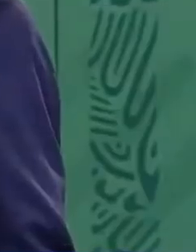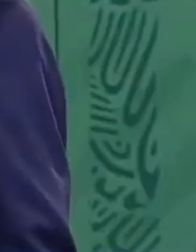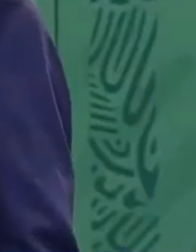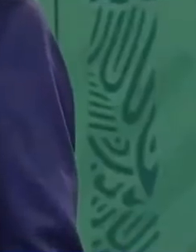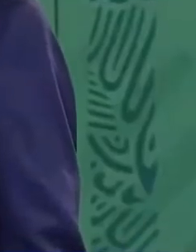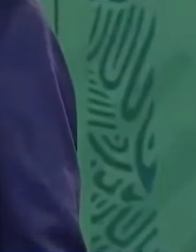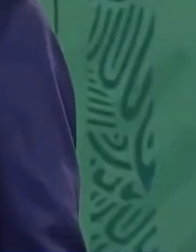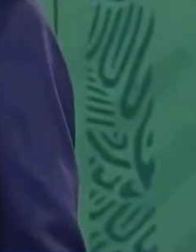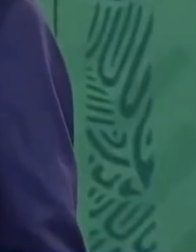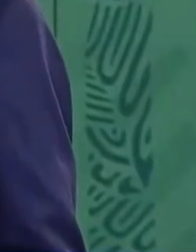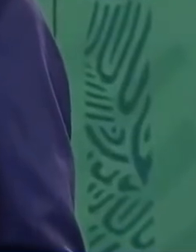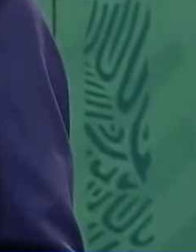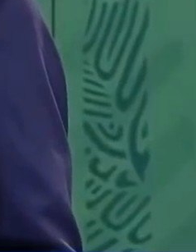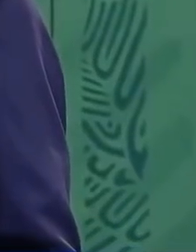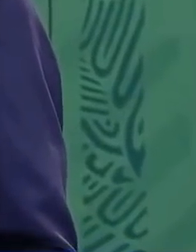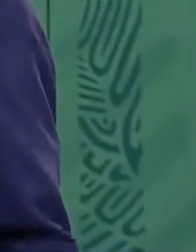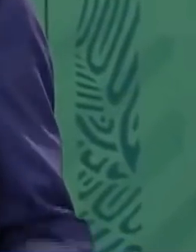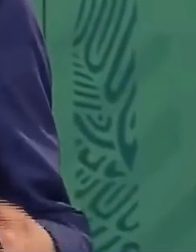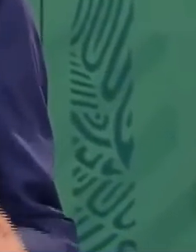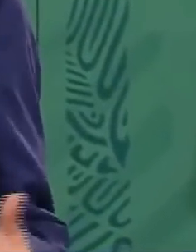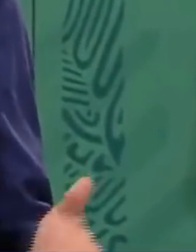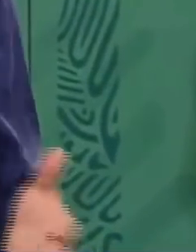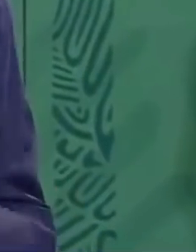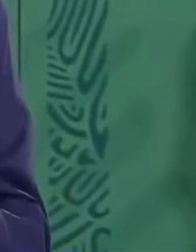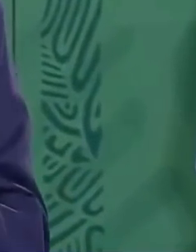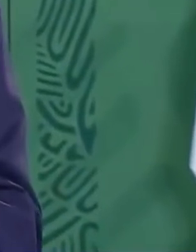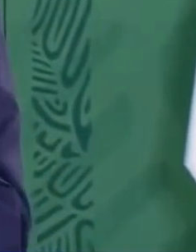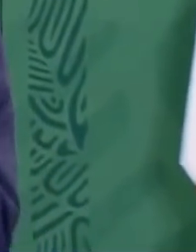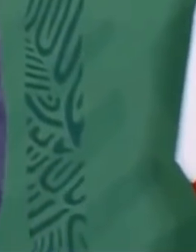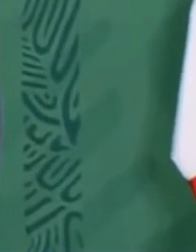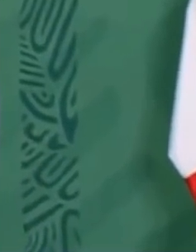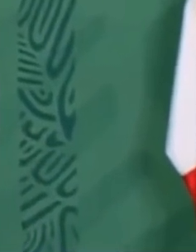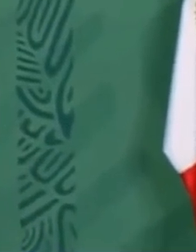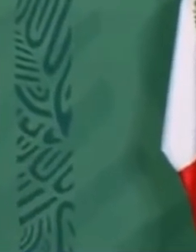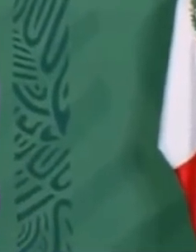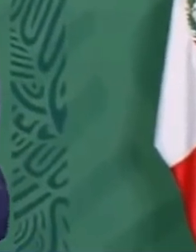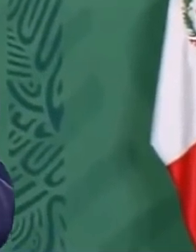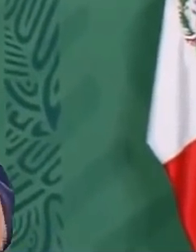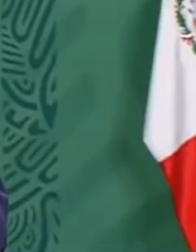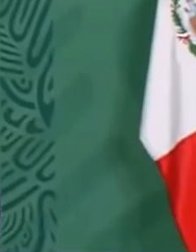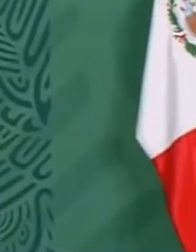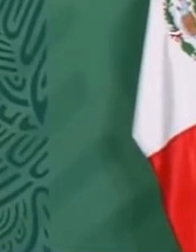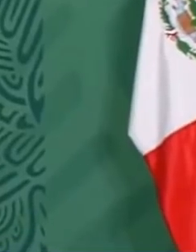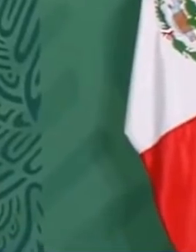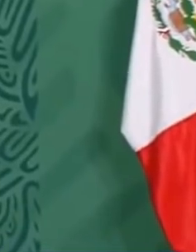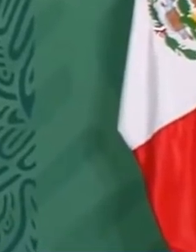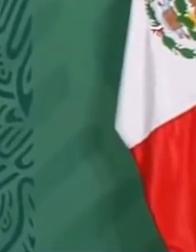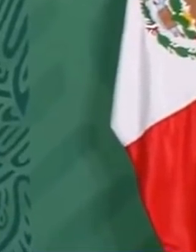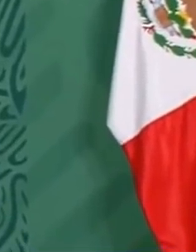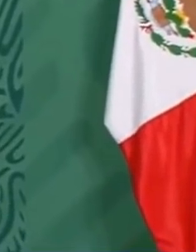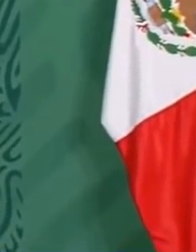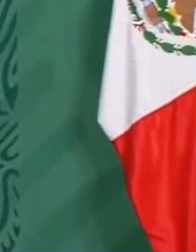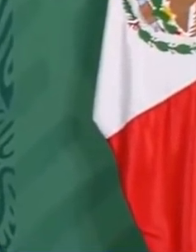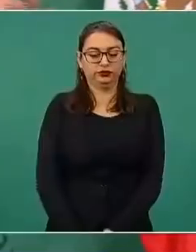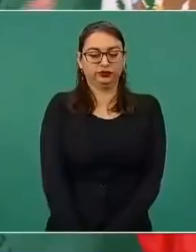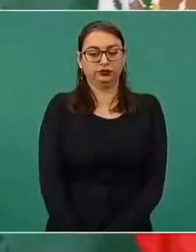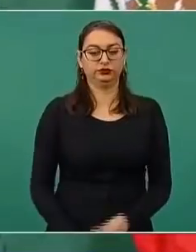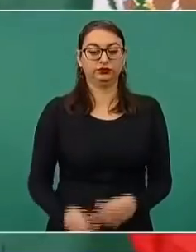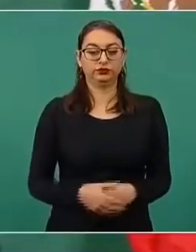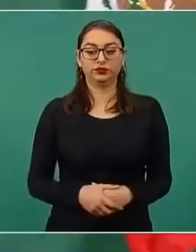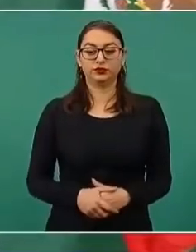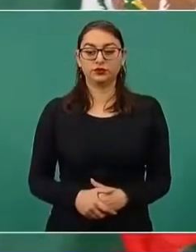780,000 hectáreas. Y Tabasco tiene 2,400,000 hectáreas. Se tenía como